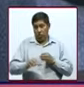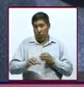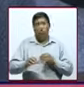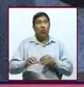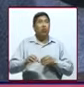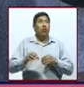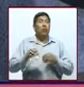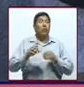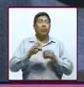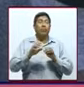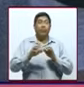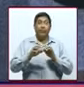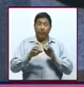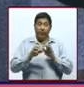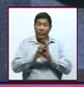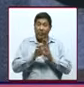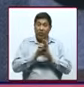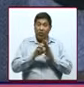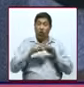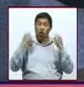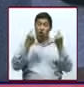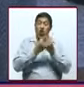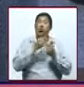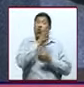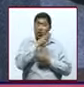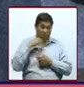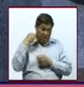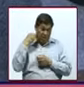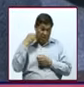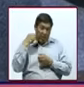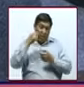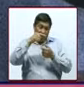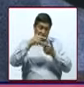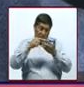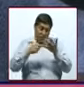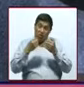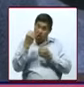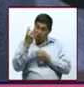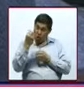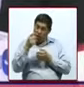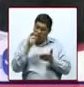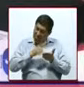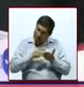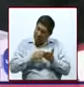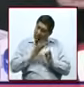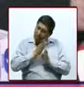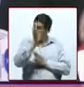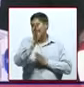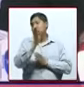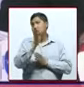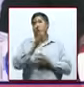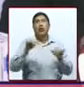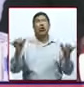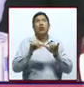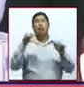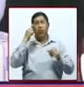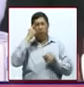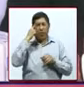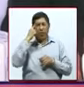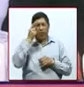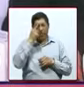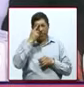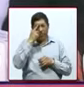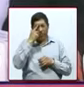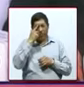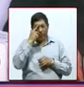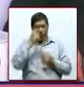se cumpla punto por punto cada uno de los que se han acordado entre las fuerzas políticas. También se tiene que tomar en cuenta lo que